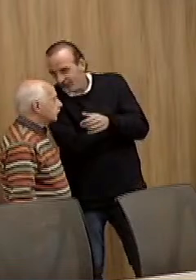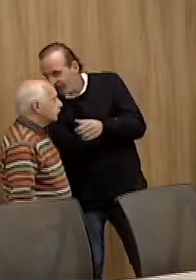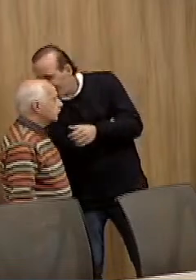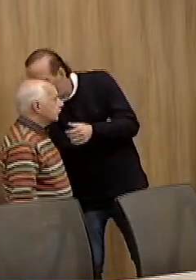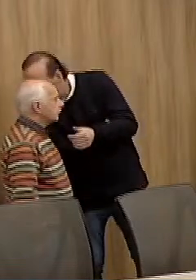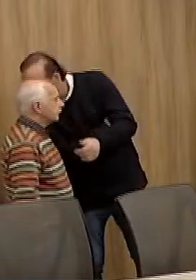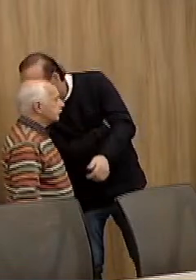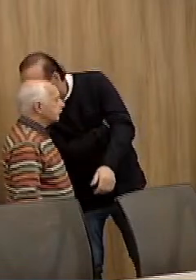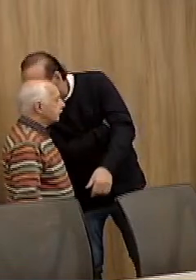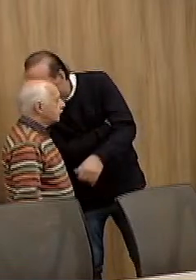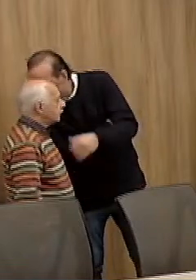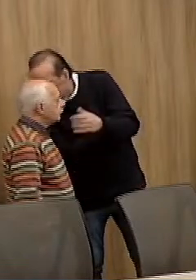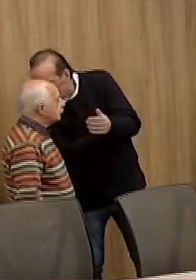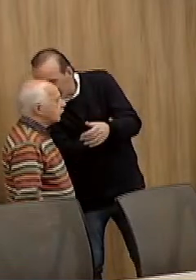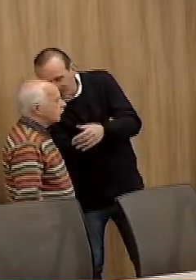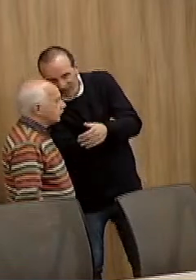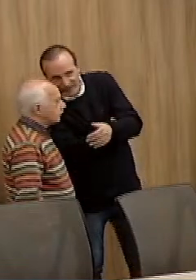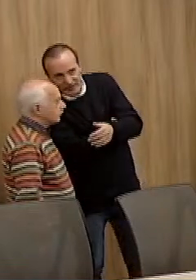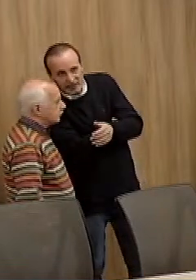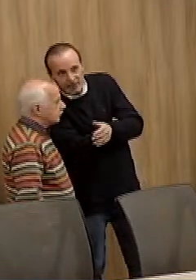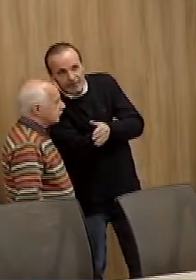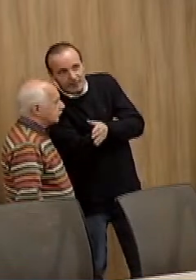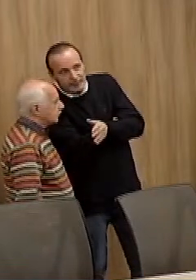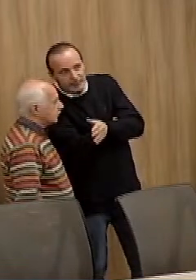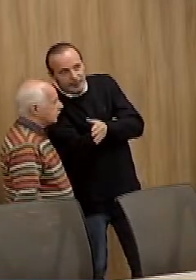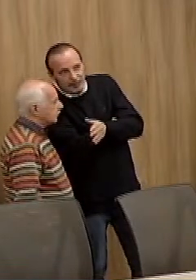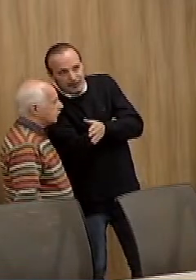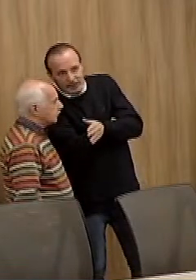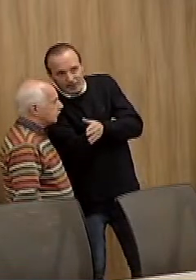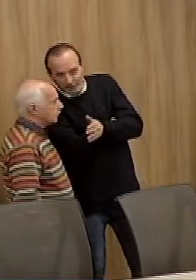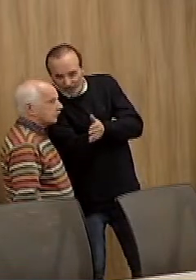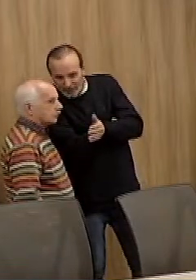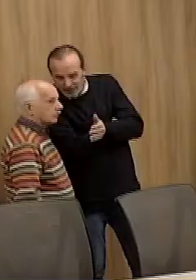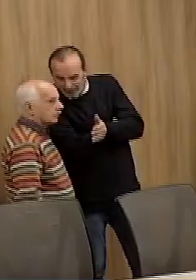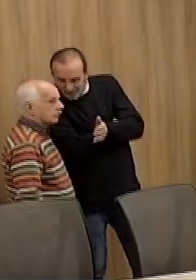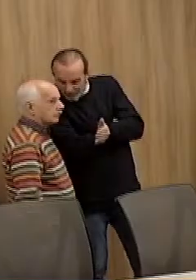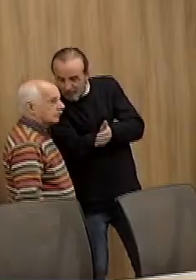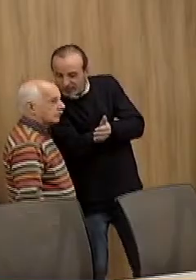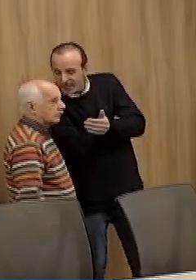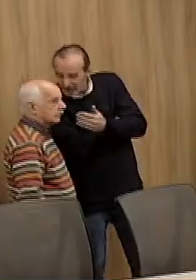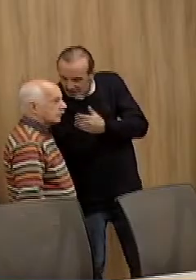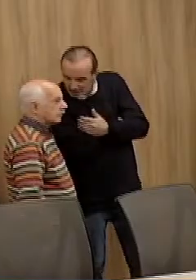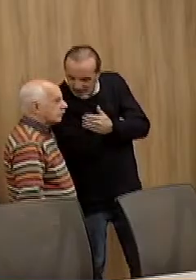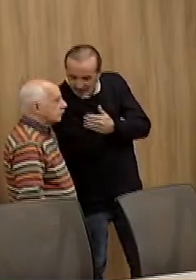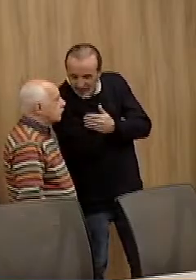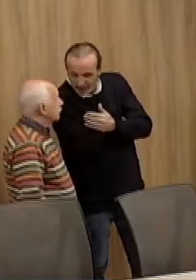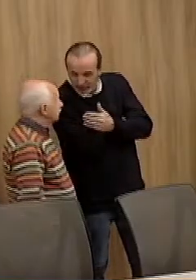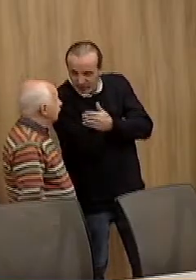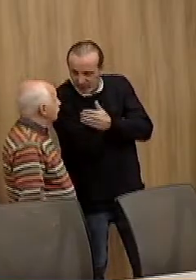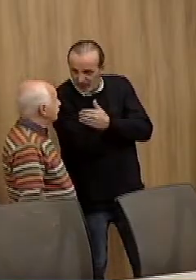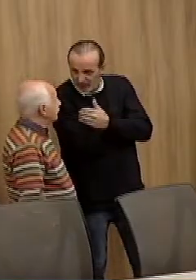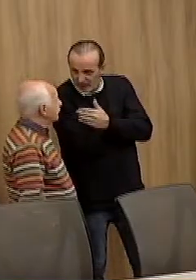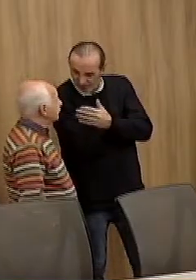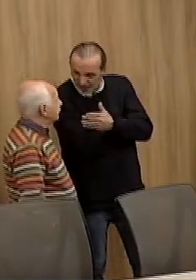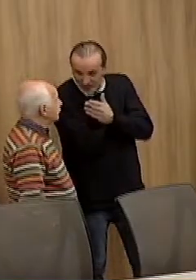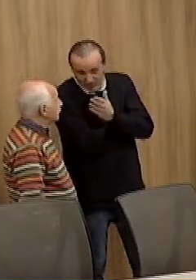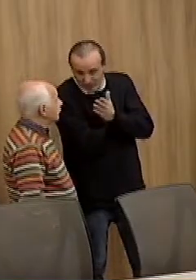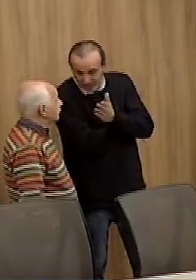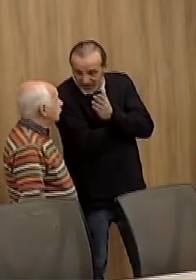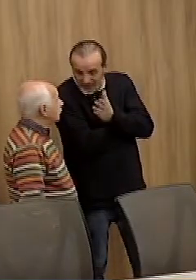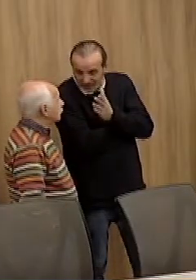Pero el dato es que esta senadora, yo le pregunté, le digo, ya que estamos por este acuerdo con los libertarios, dice, mire, la